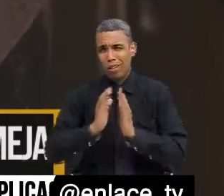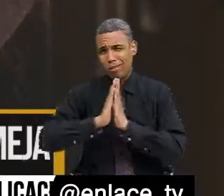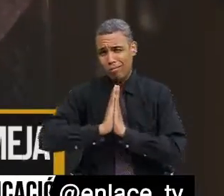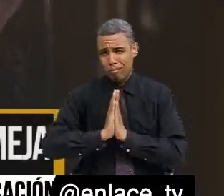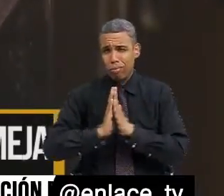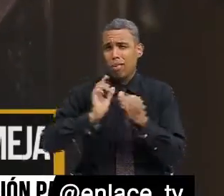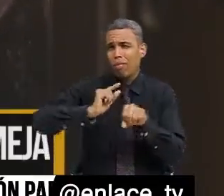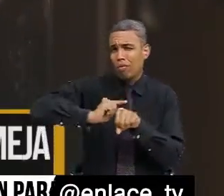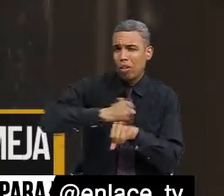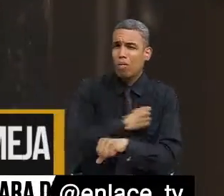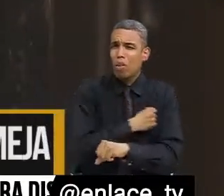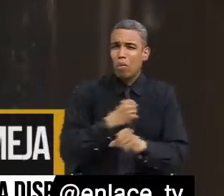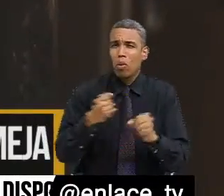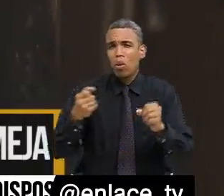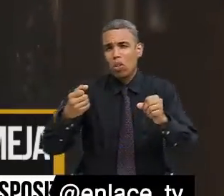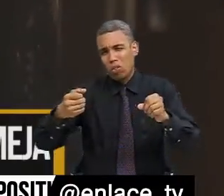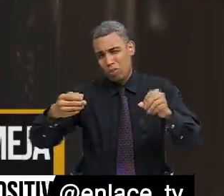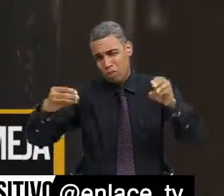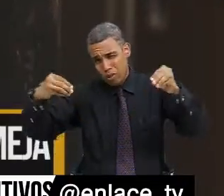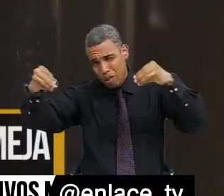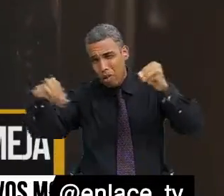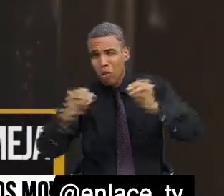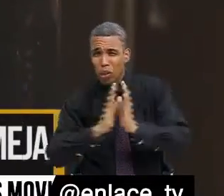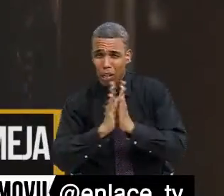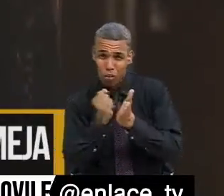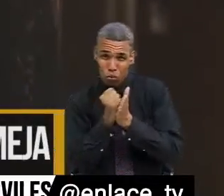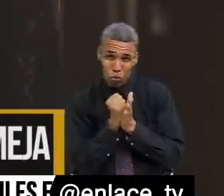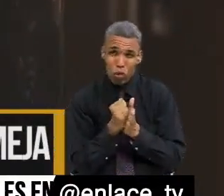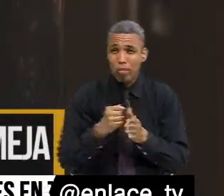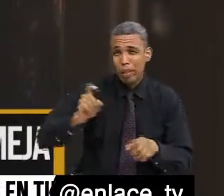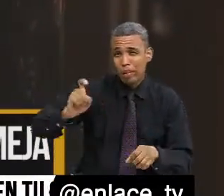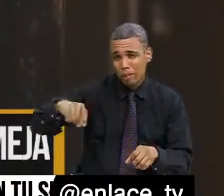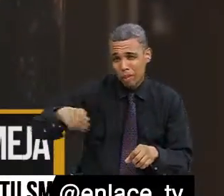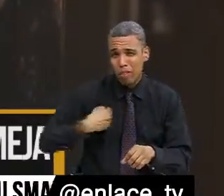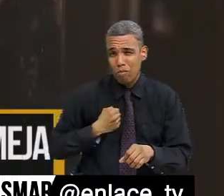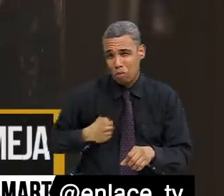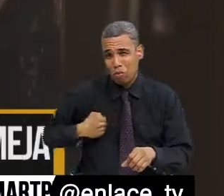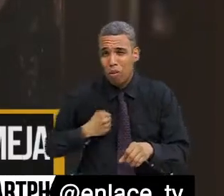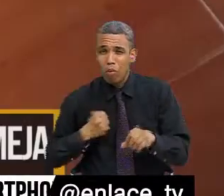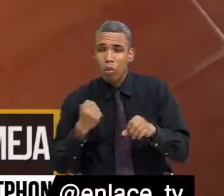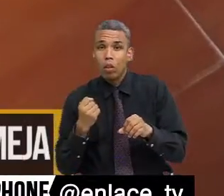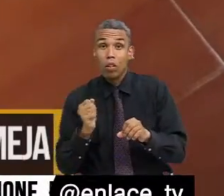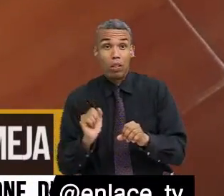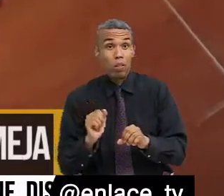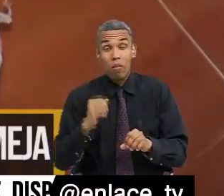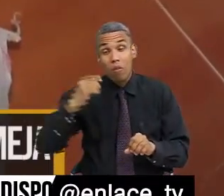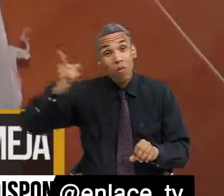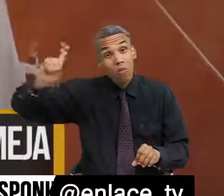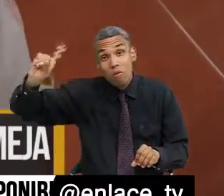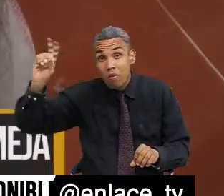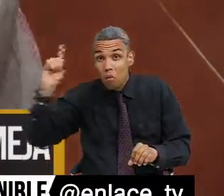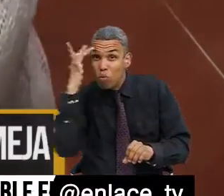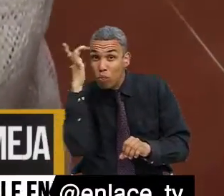manda, no se confíen en esas personas porque lo que es que están recolectando ropa para hacer